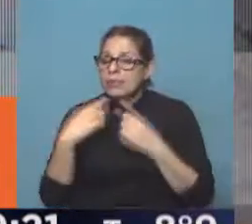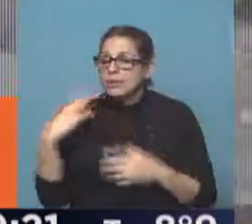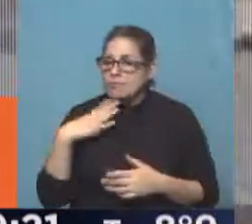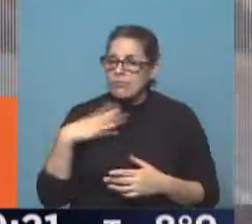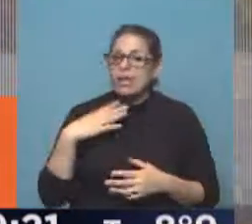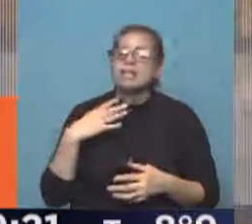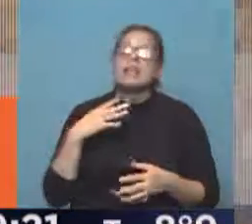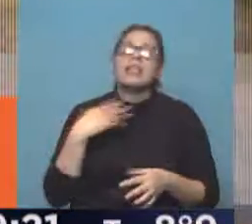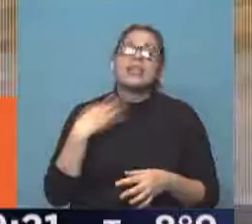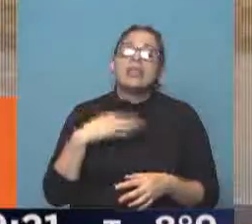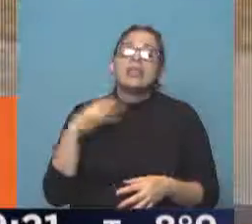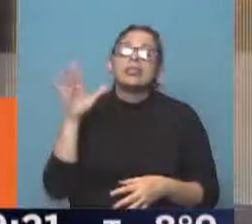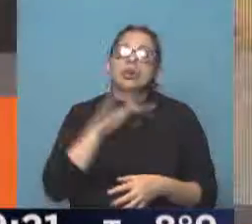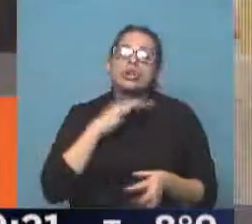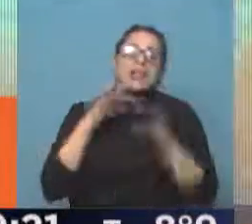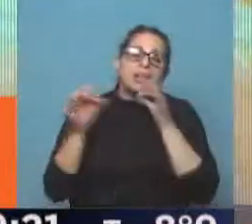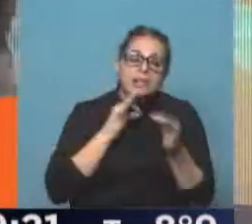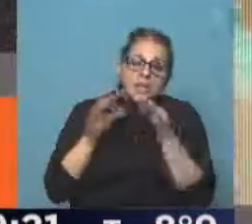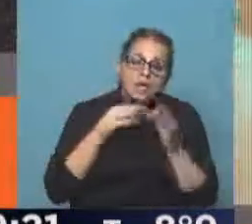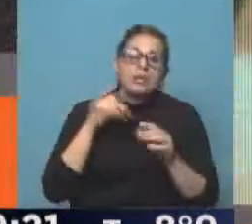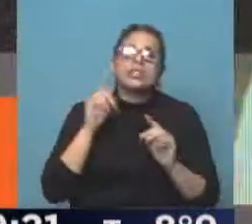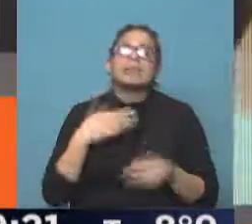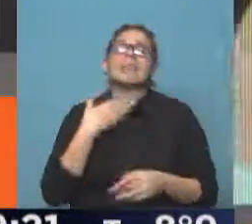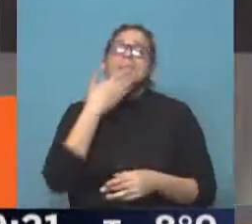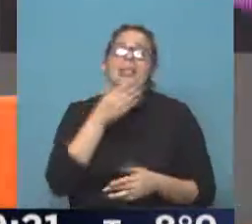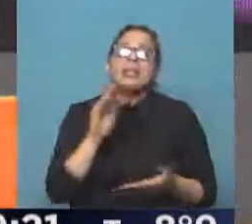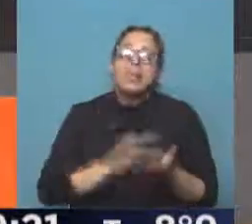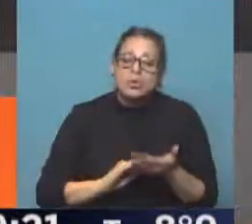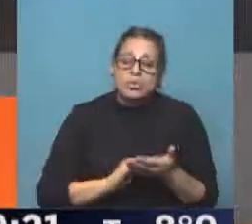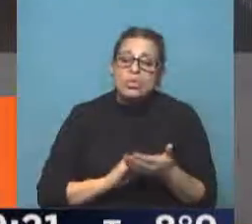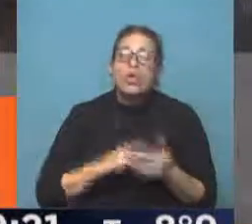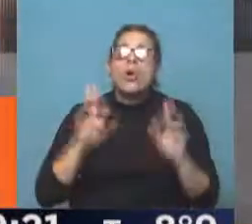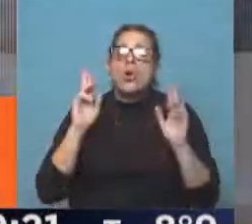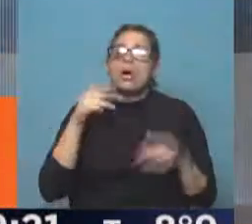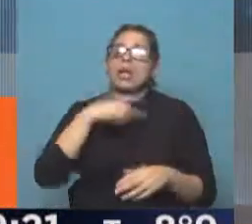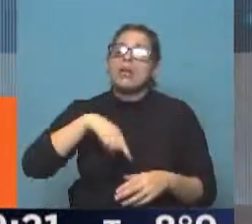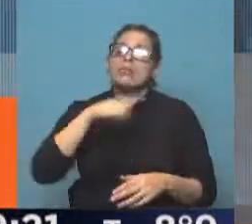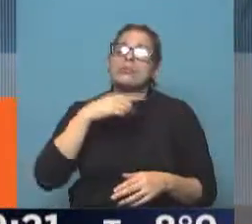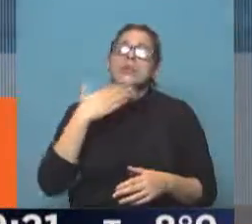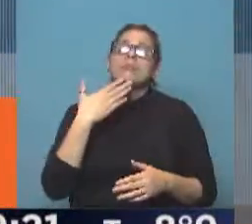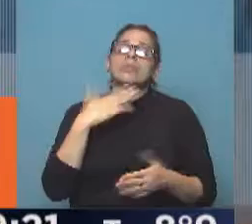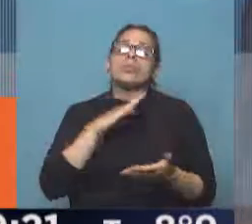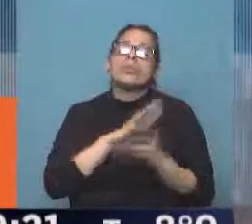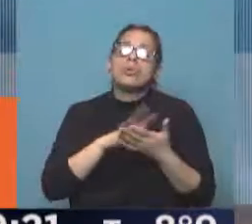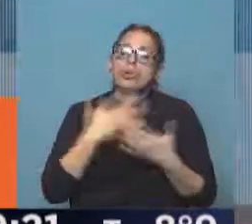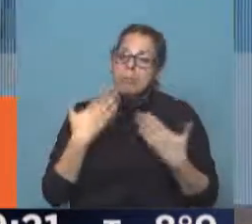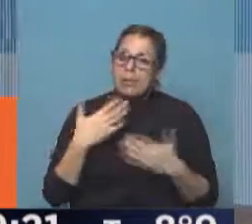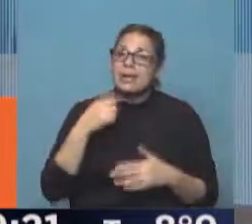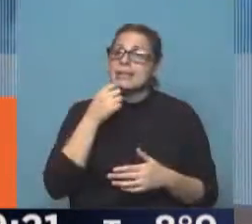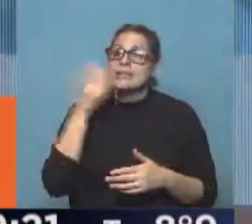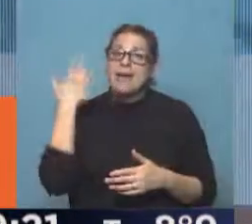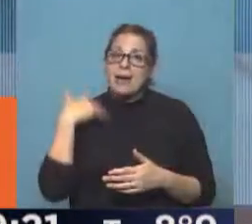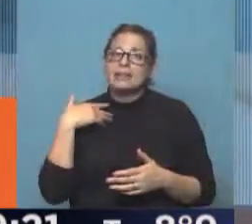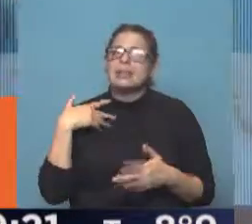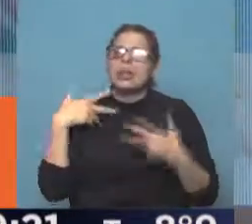diálogo permanente y un cuestionamiento permanente que le hacemos a los funcionarios, y ojalá que puedan acelerarse si la traba ha sido esta